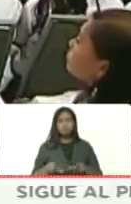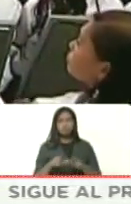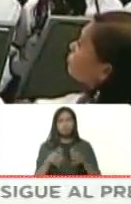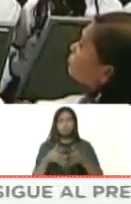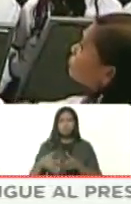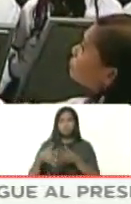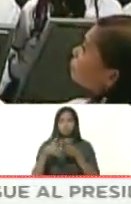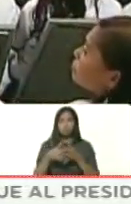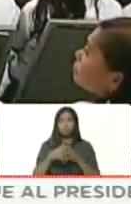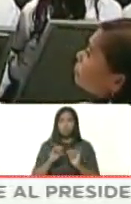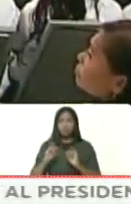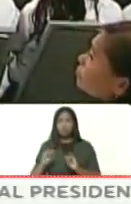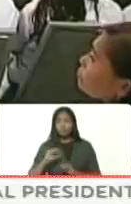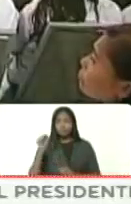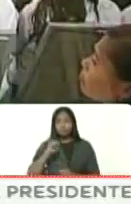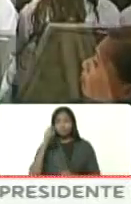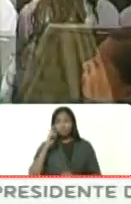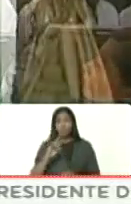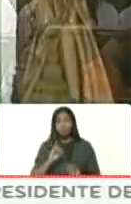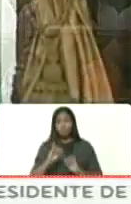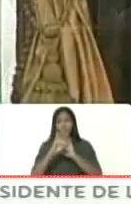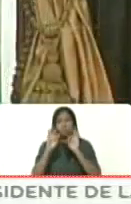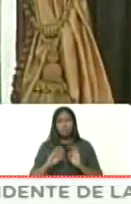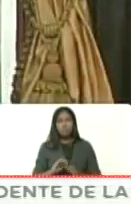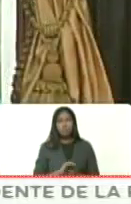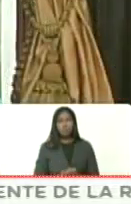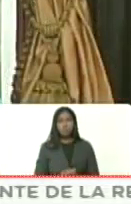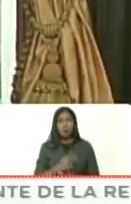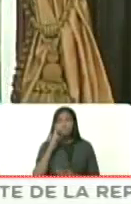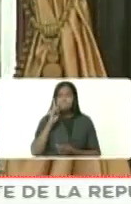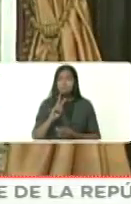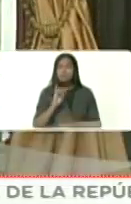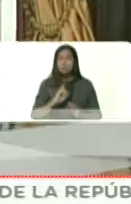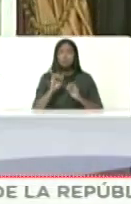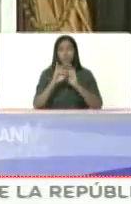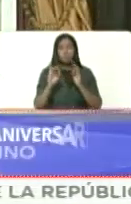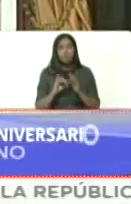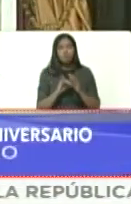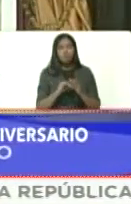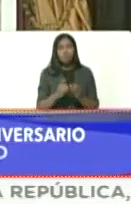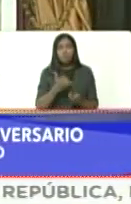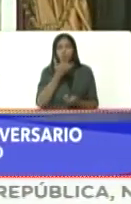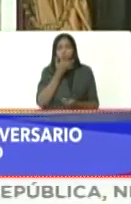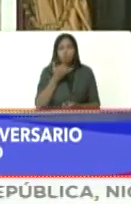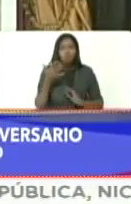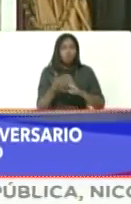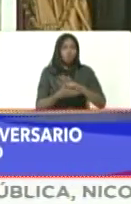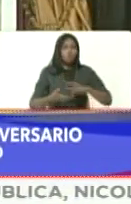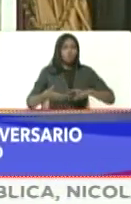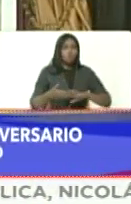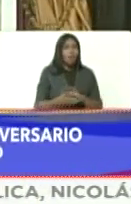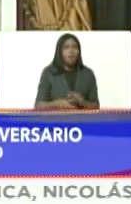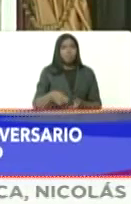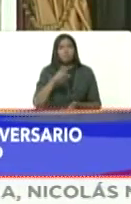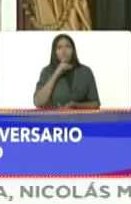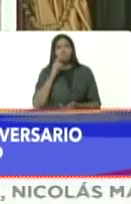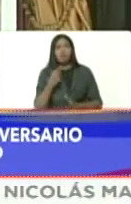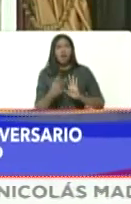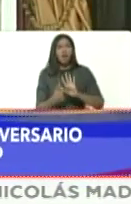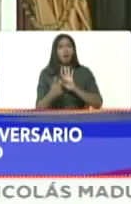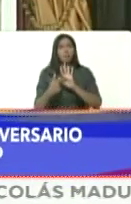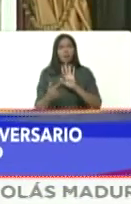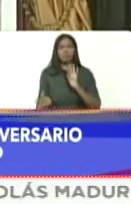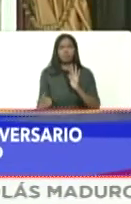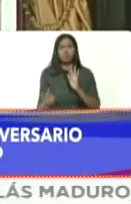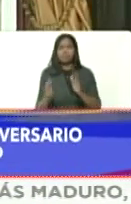norteamericano, sí visibilizan, hacen visible errores, problemas, dificultades, y